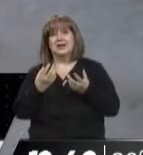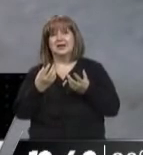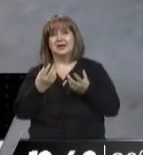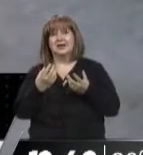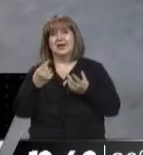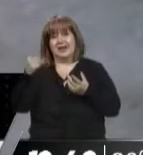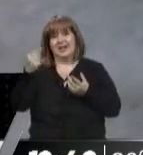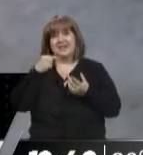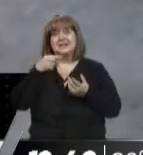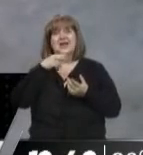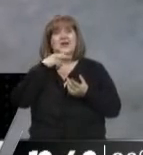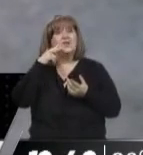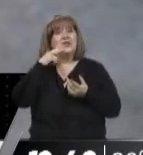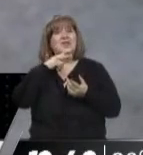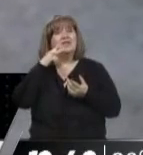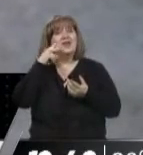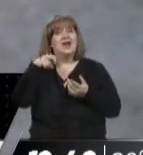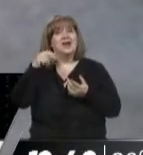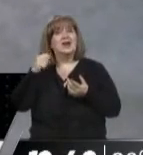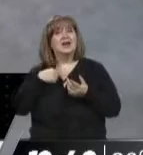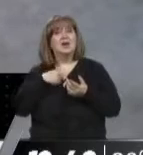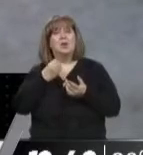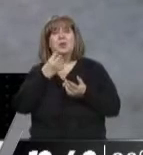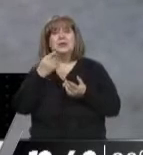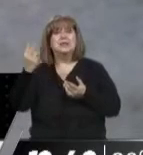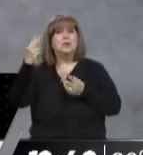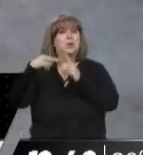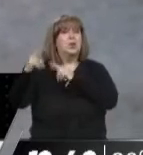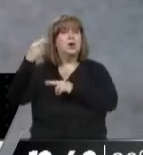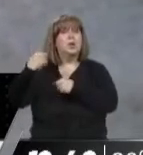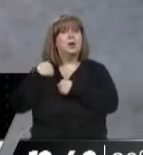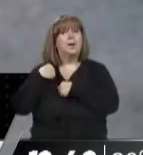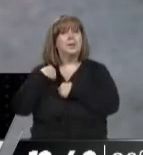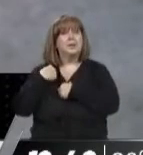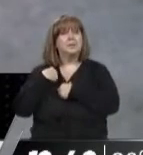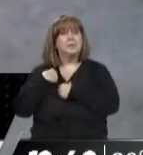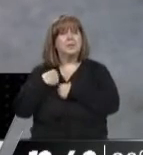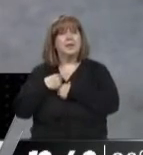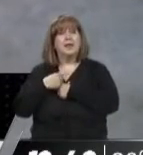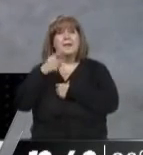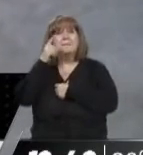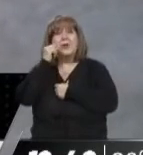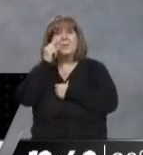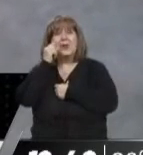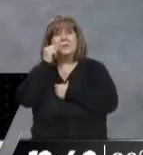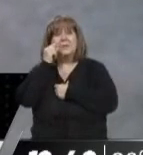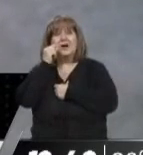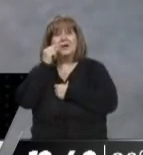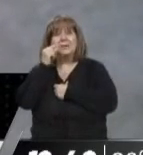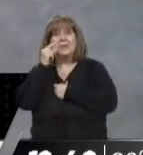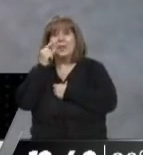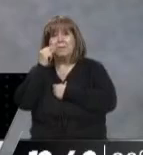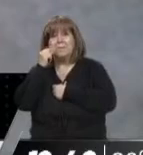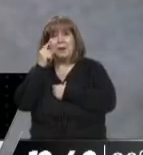a Viviana nunca me dieron con ella? Y mi papá les dijo, porque Viviana